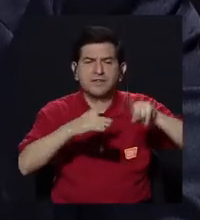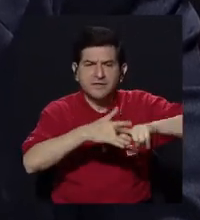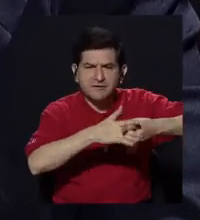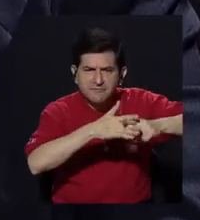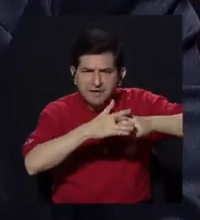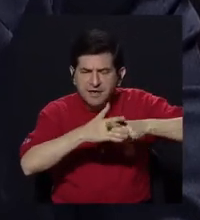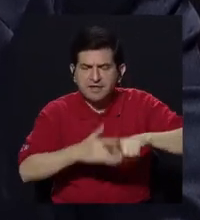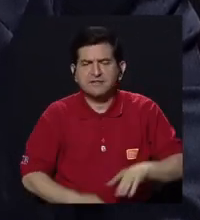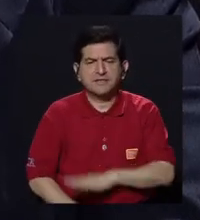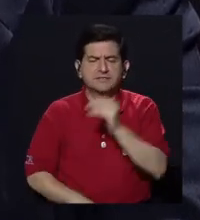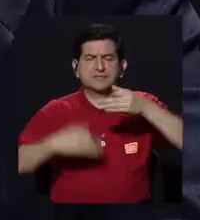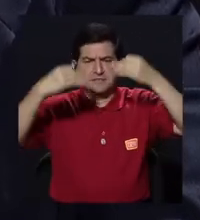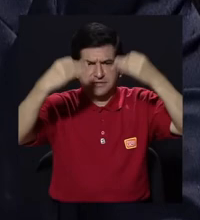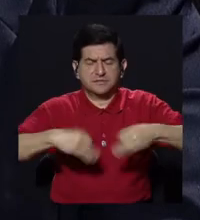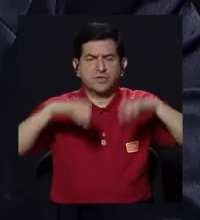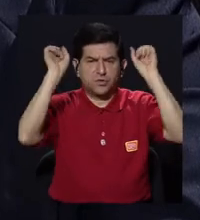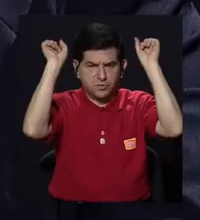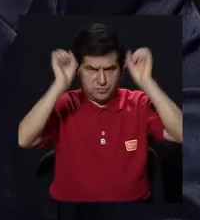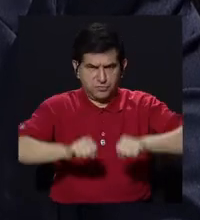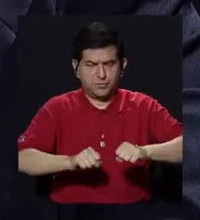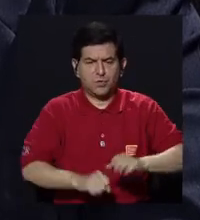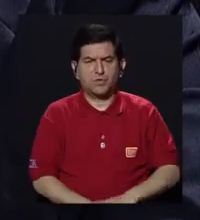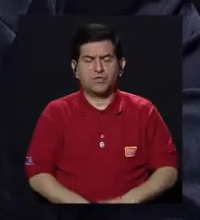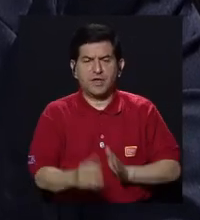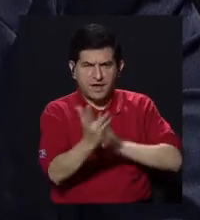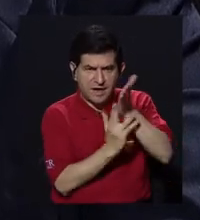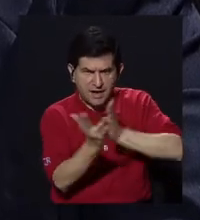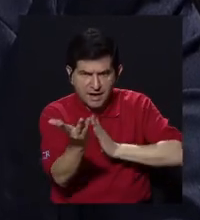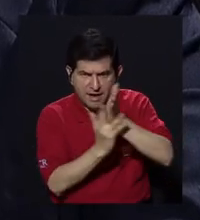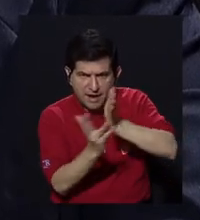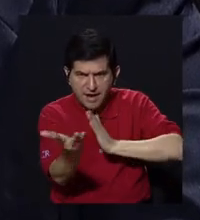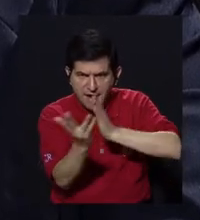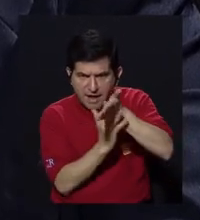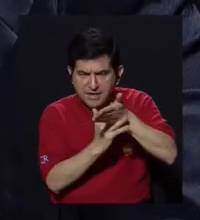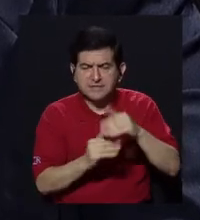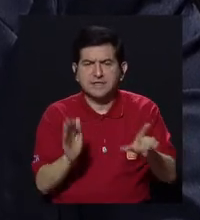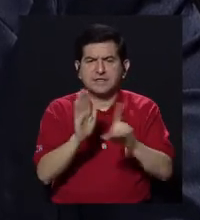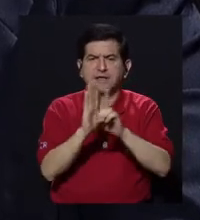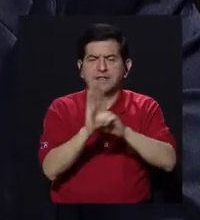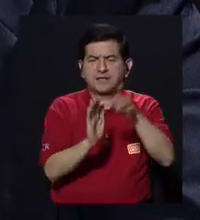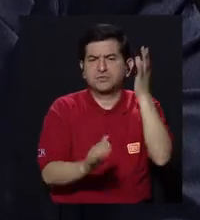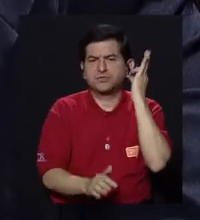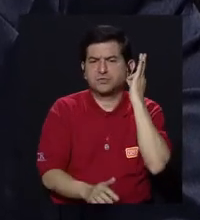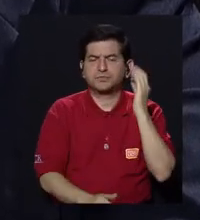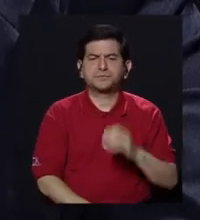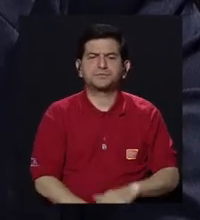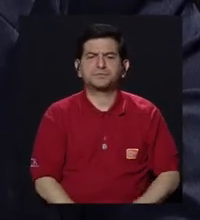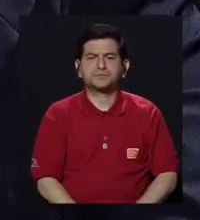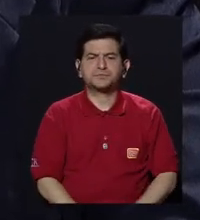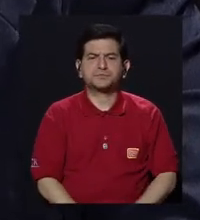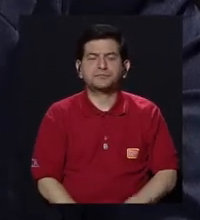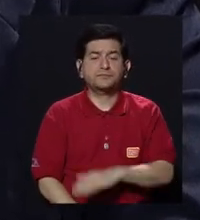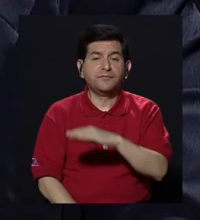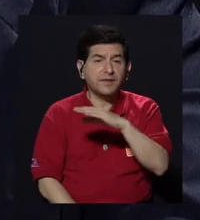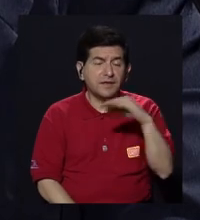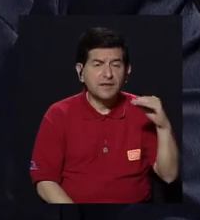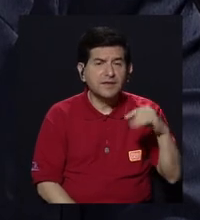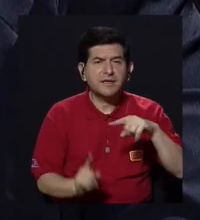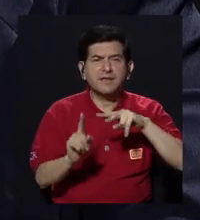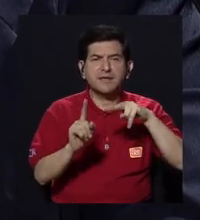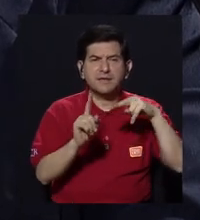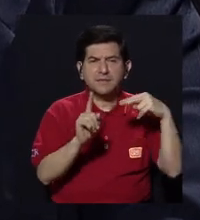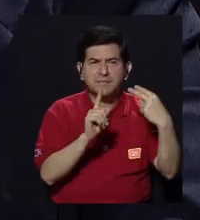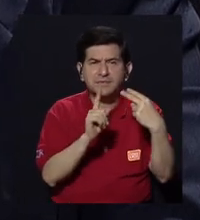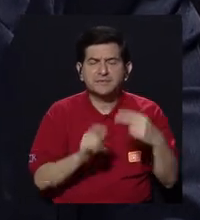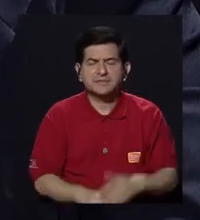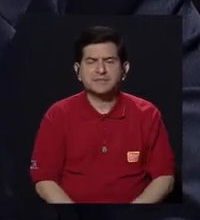herramientas y de medidas para hacer accesibles estos derechos de las mujeres. Y desde una